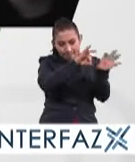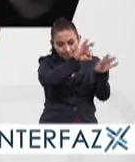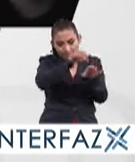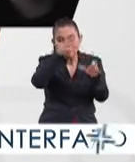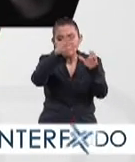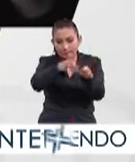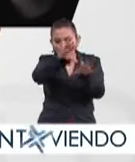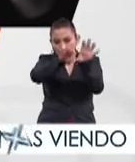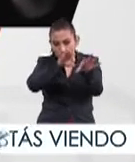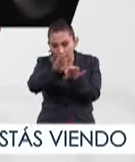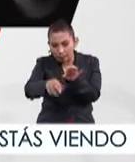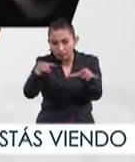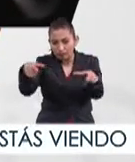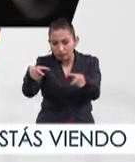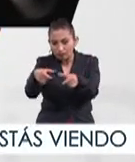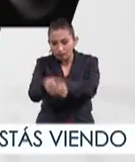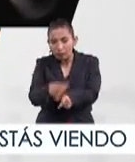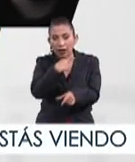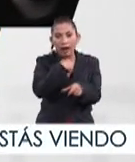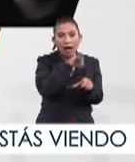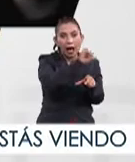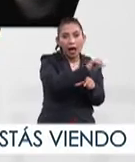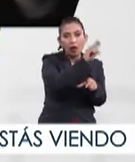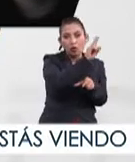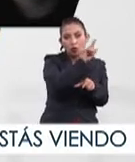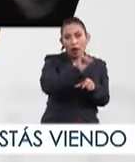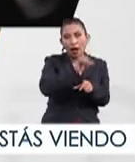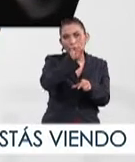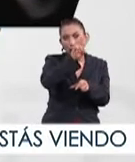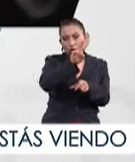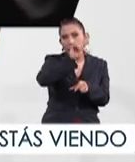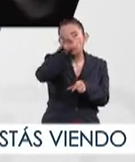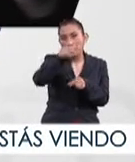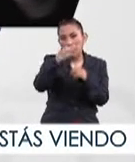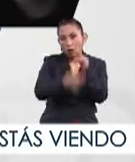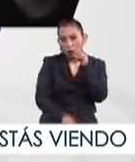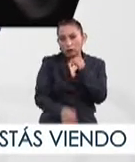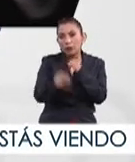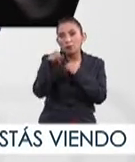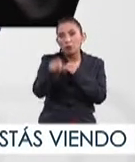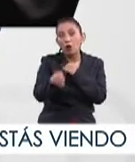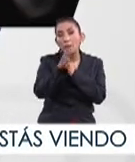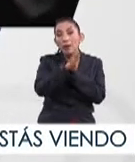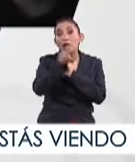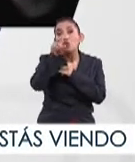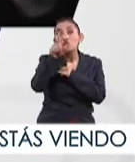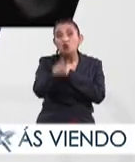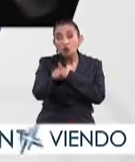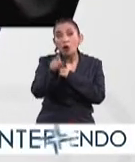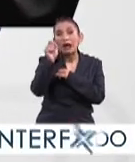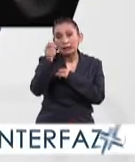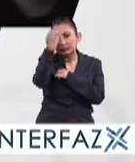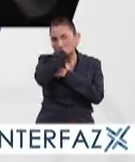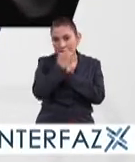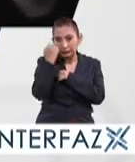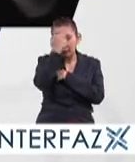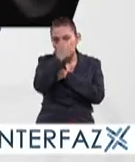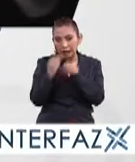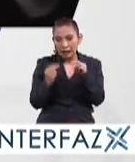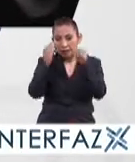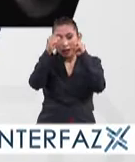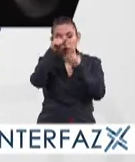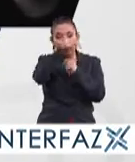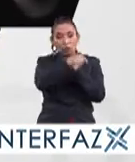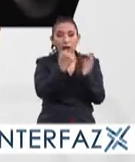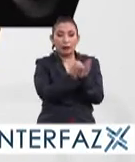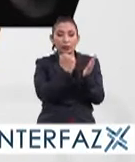Hicimos varios niveles de francés, hicimos el A1, el A2 y por finalizar el B1, que es el examen, el nivel que te